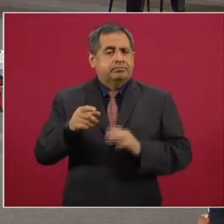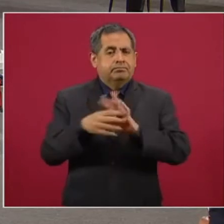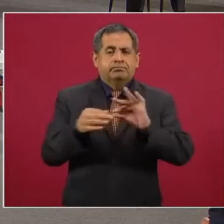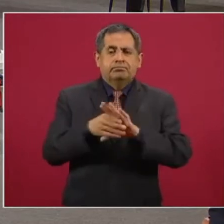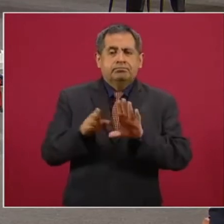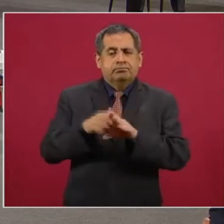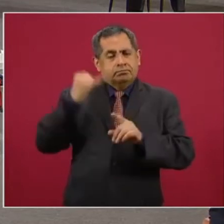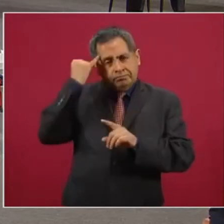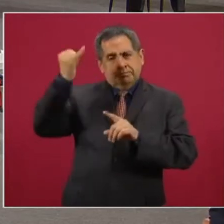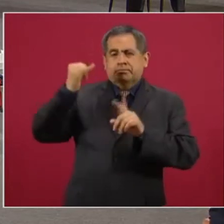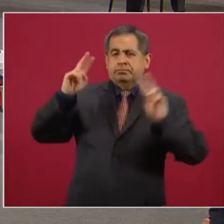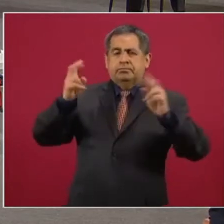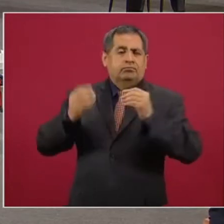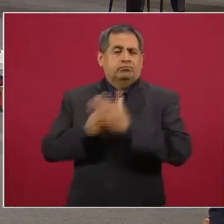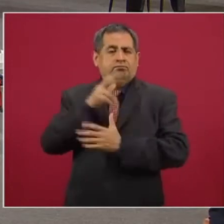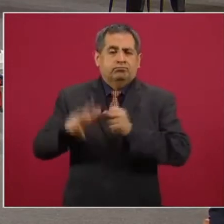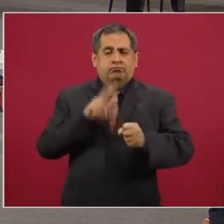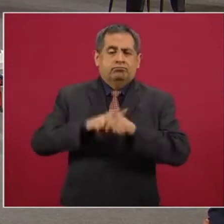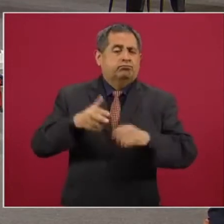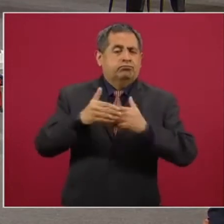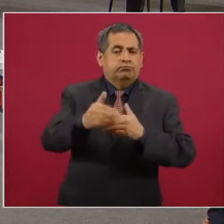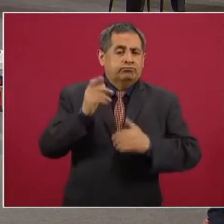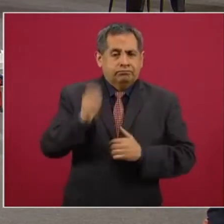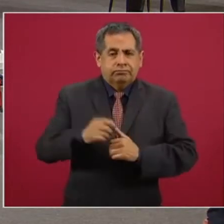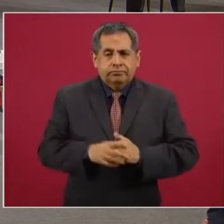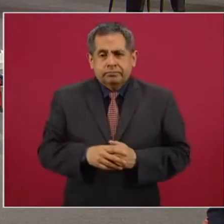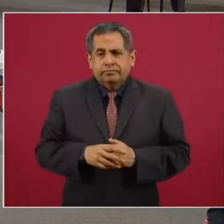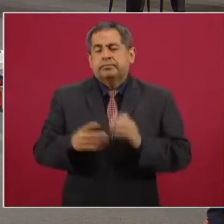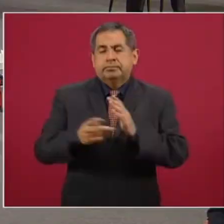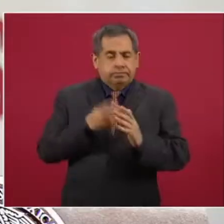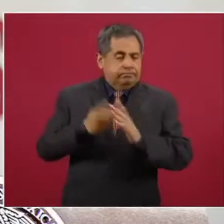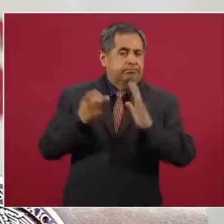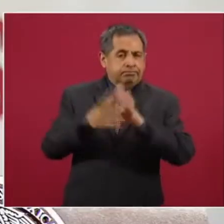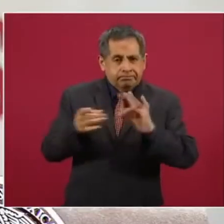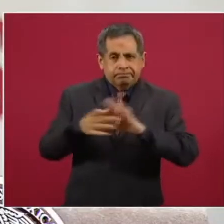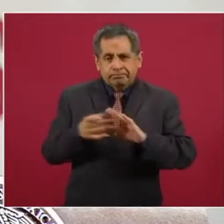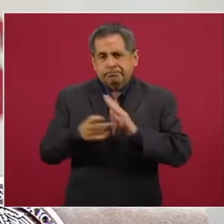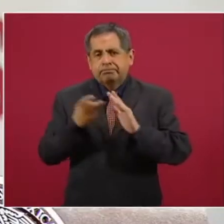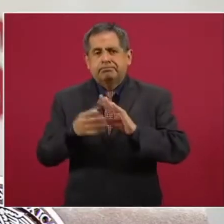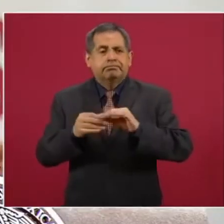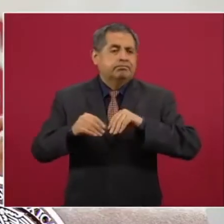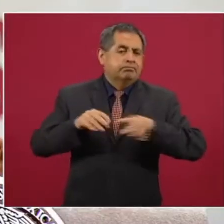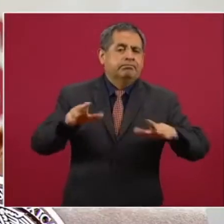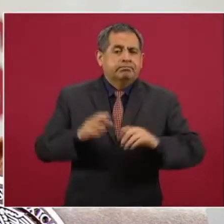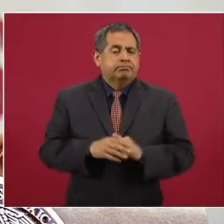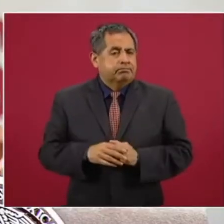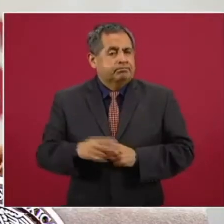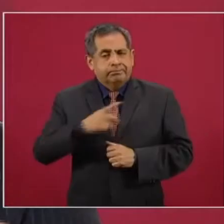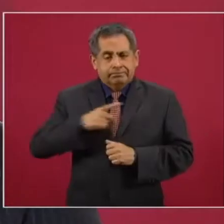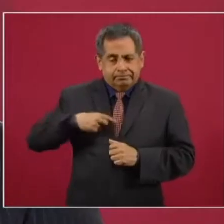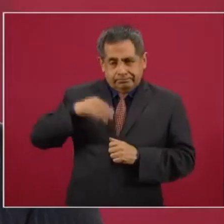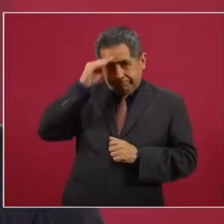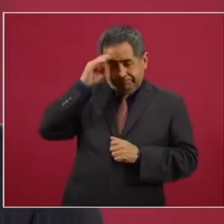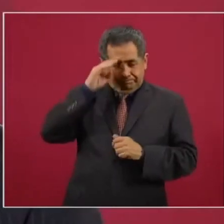la idea de la nueva normalidad. En todo momento, esto lo hemos también dicho en múltiples ocasiones, hay que buscar